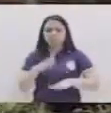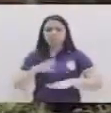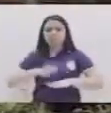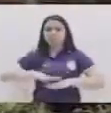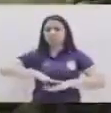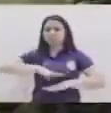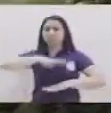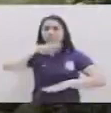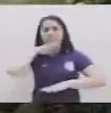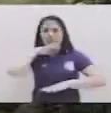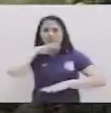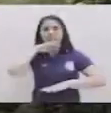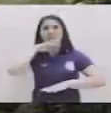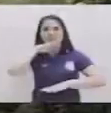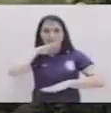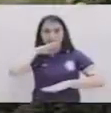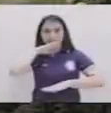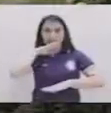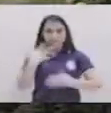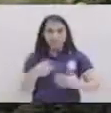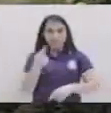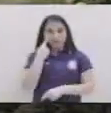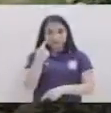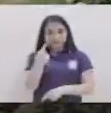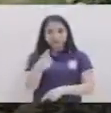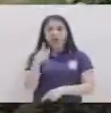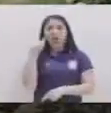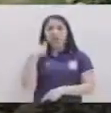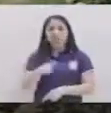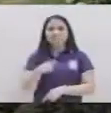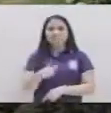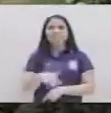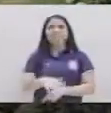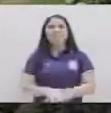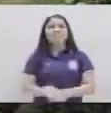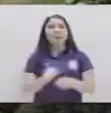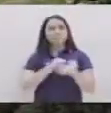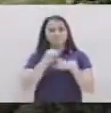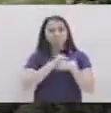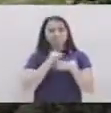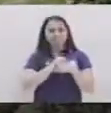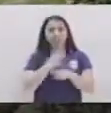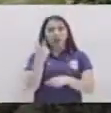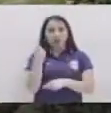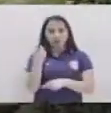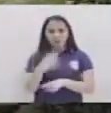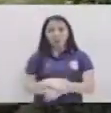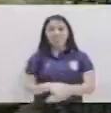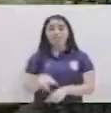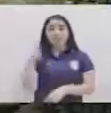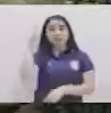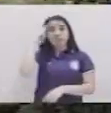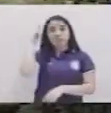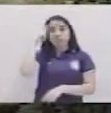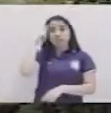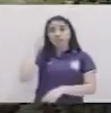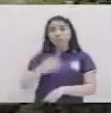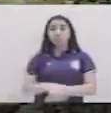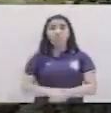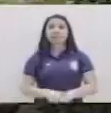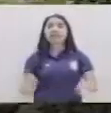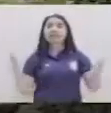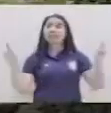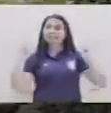hayan podido ver cómo es la estructuración de cada seña y a continuación las haremos en conjunto. La primera palabra es